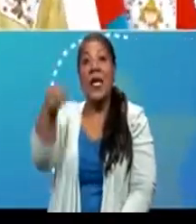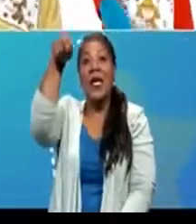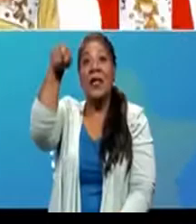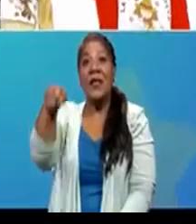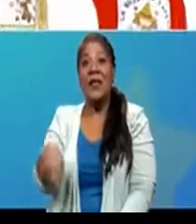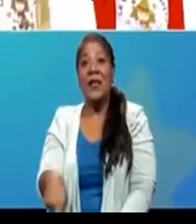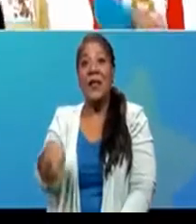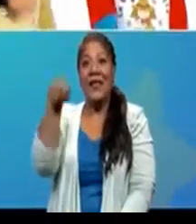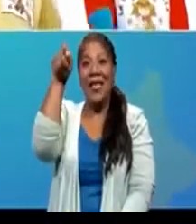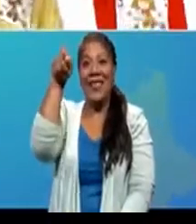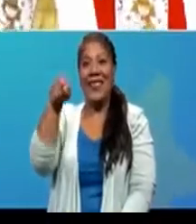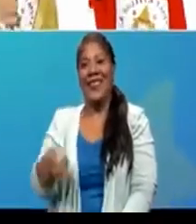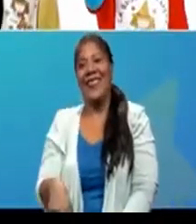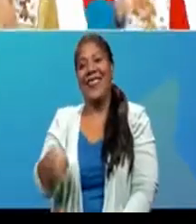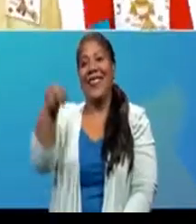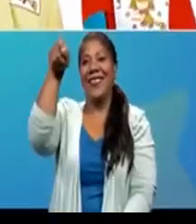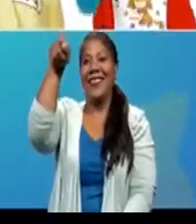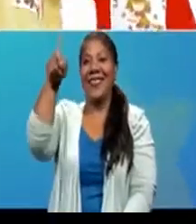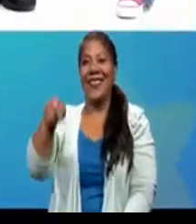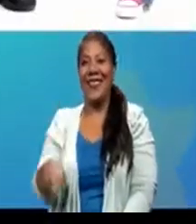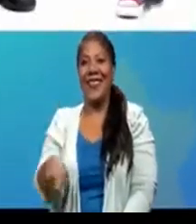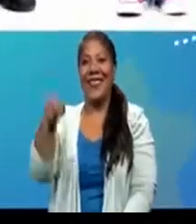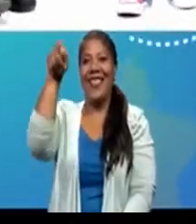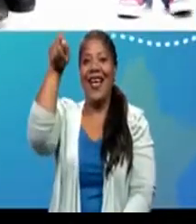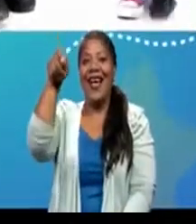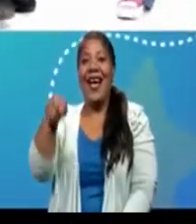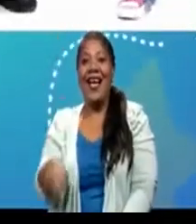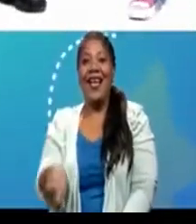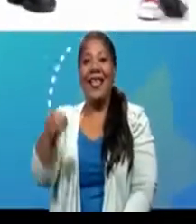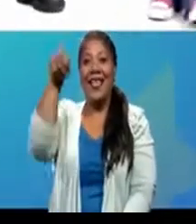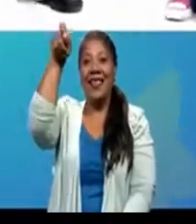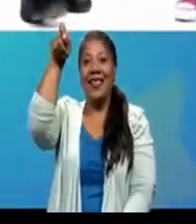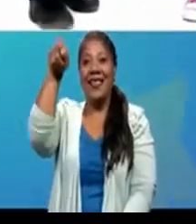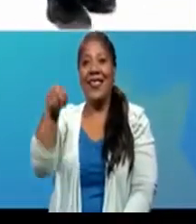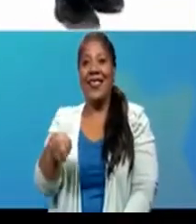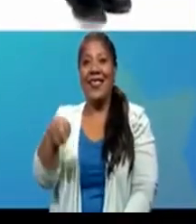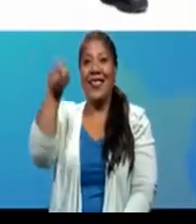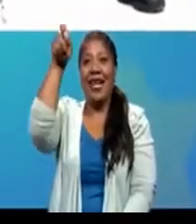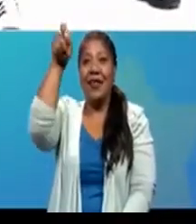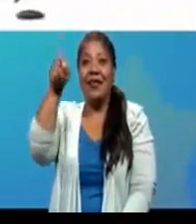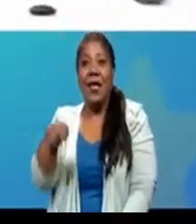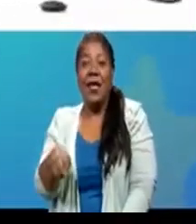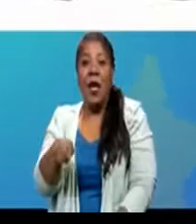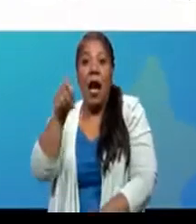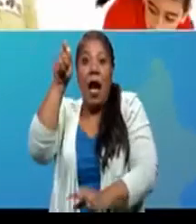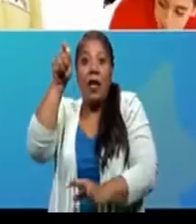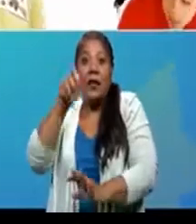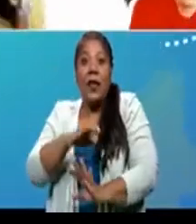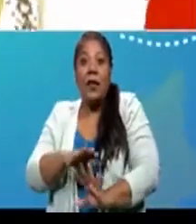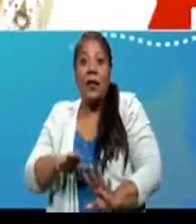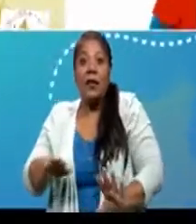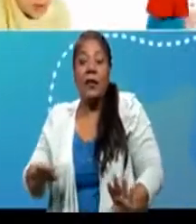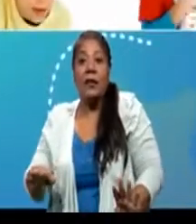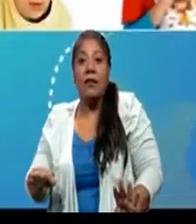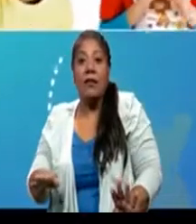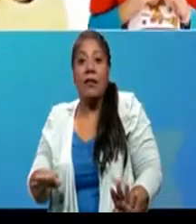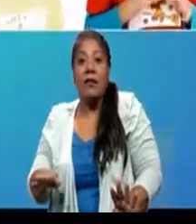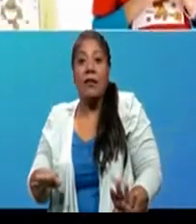Jala de la tiritita, tiritita, tiritita. Jala de la tiritita, ya no la jales